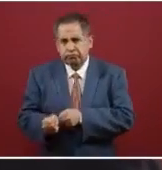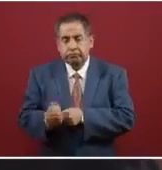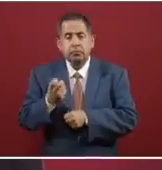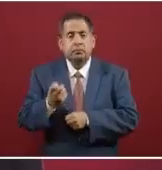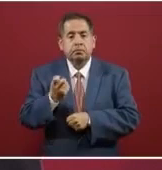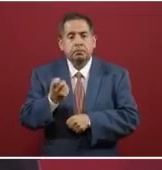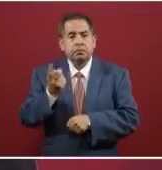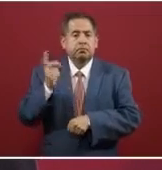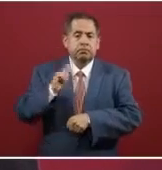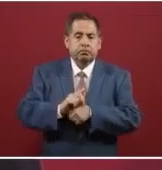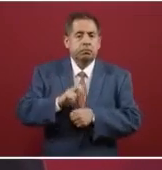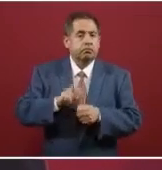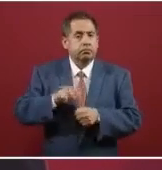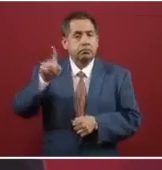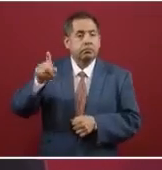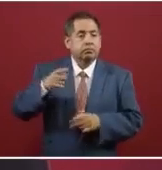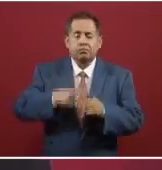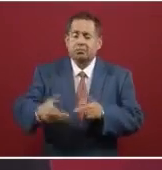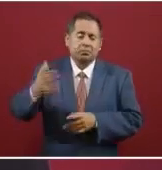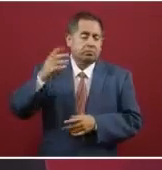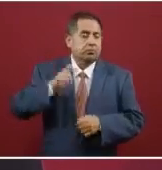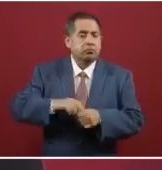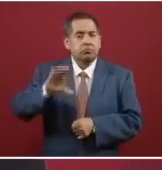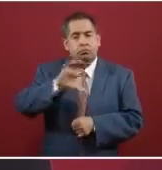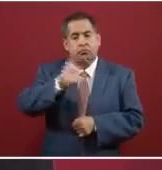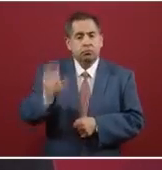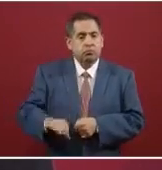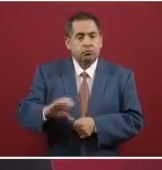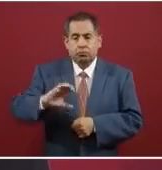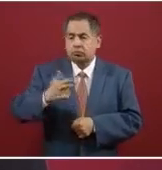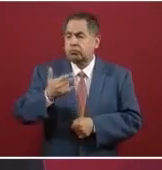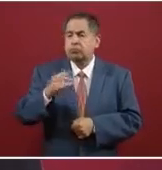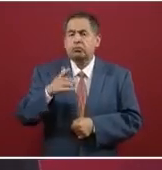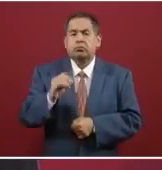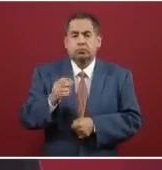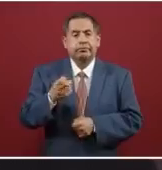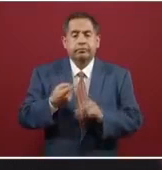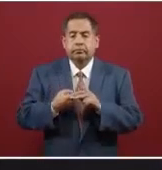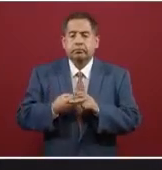trabajadores en Chicago. Por eso surge este día y